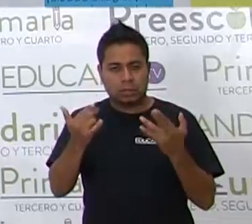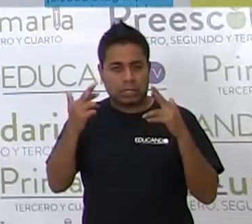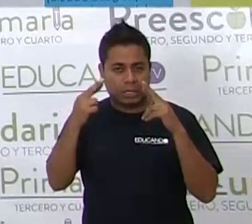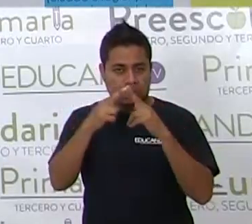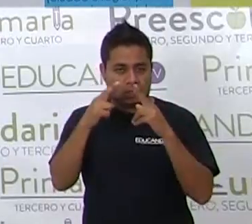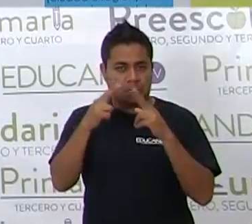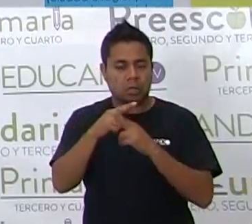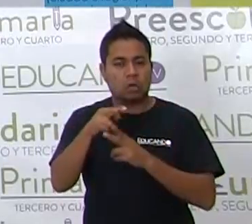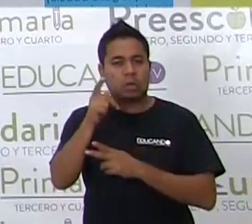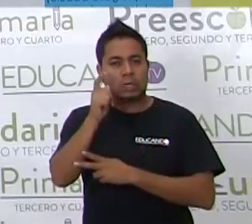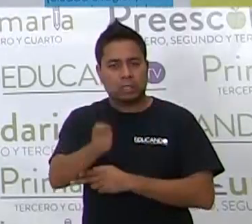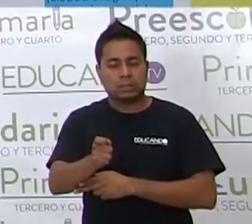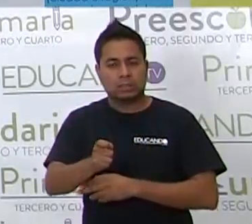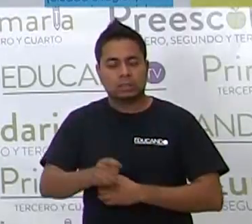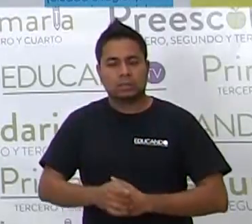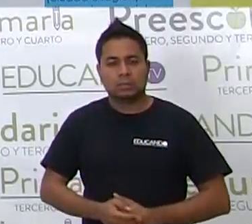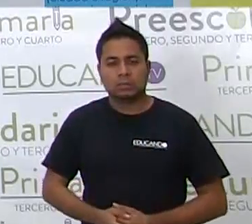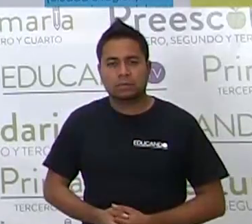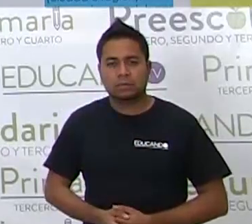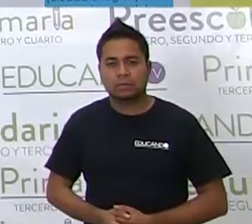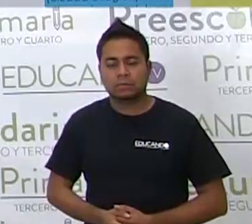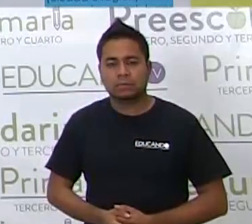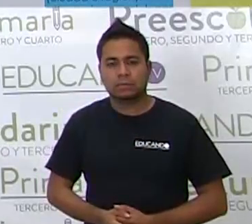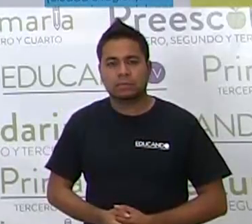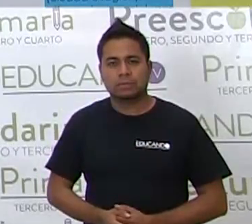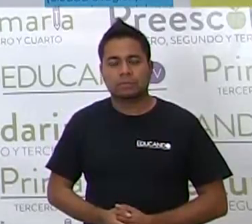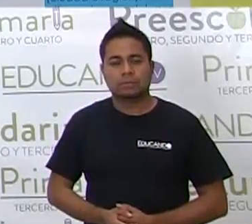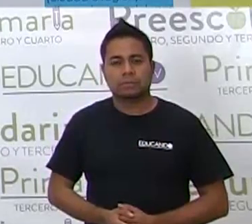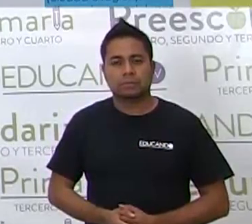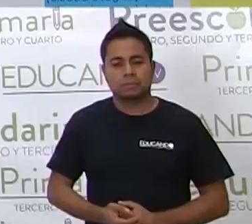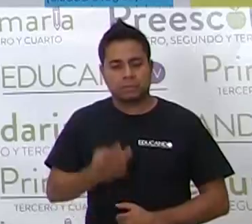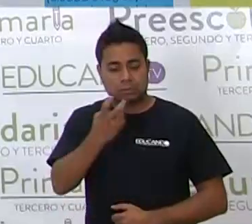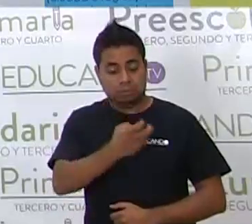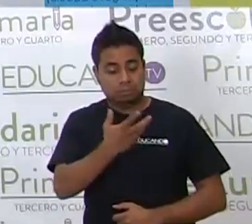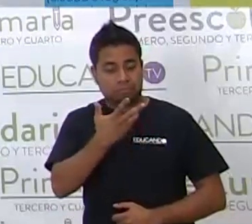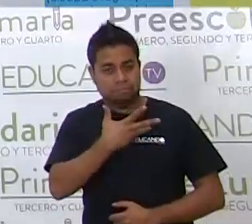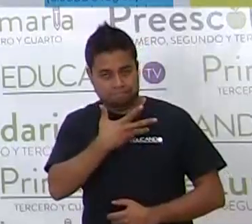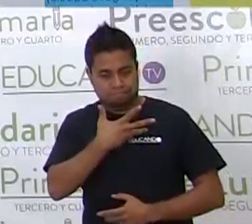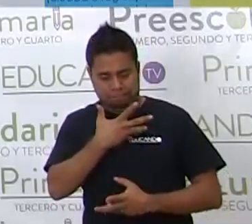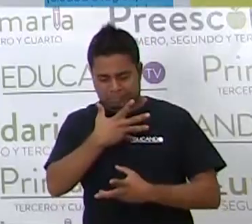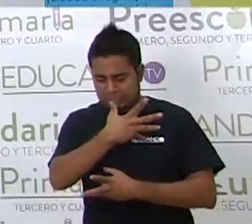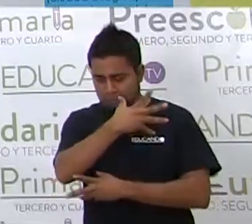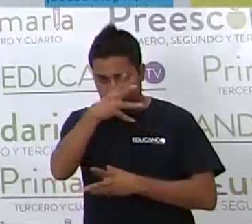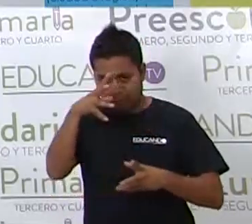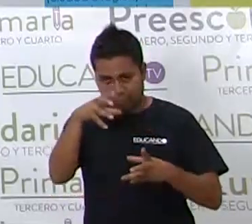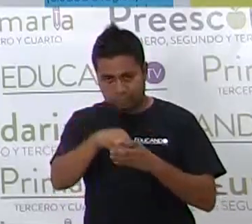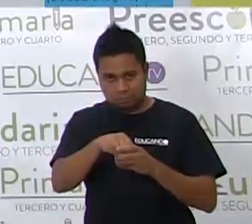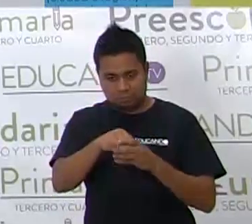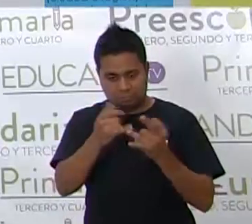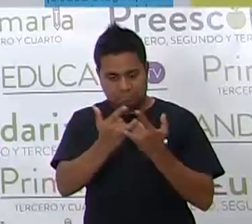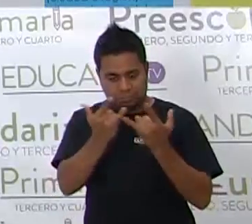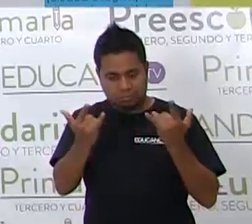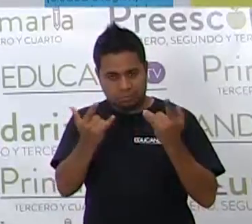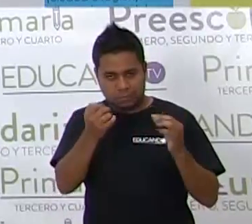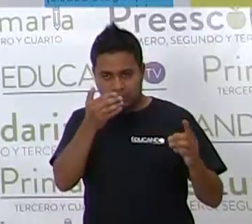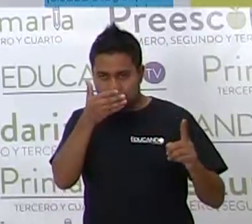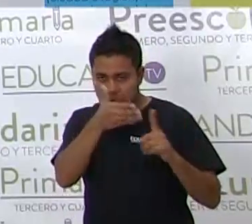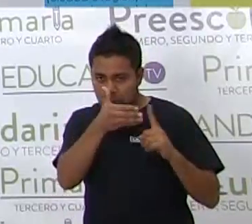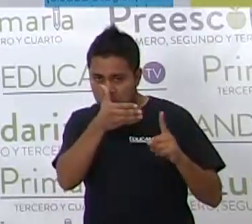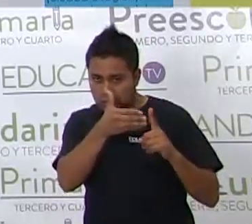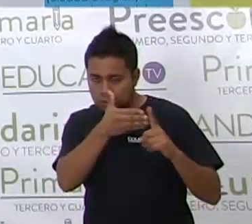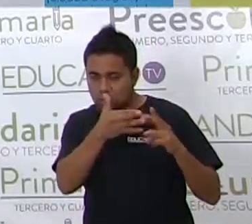nos referimos a todas aquellas narraciones que están relacionadas con la